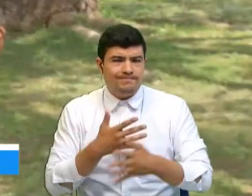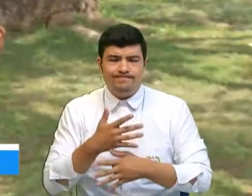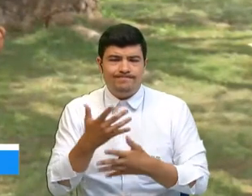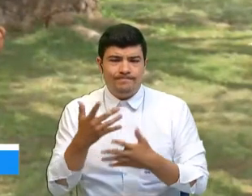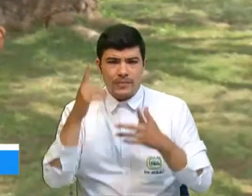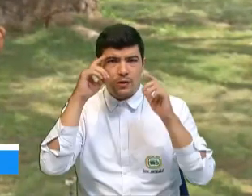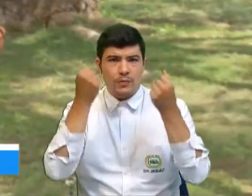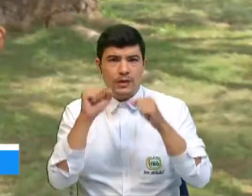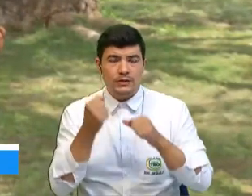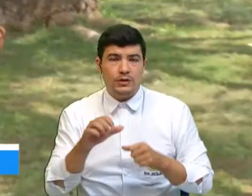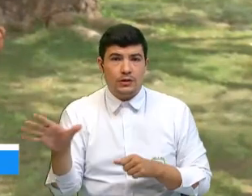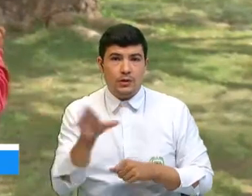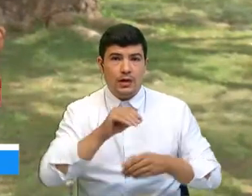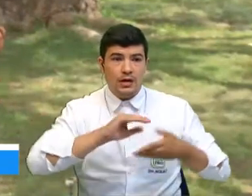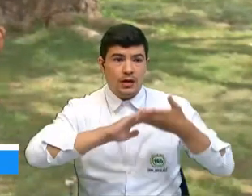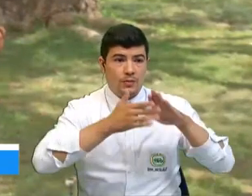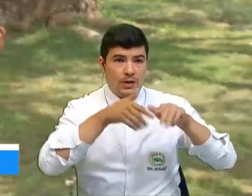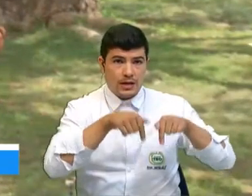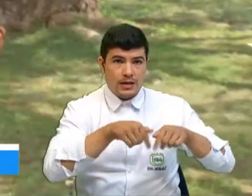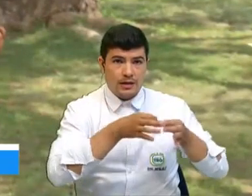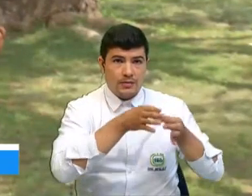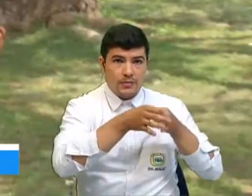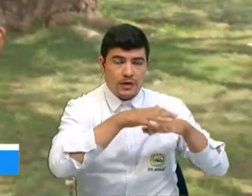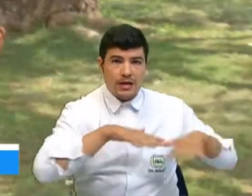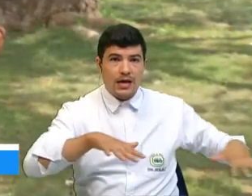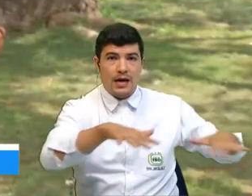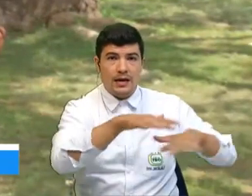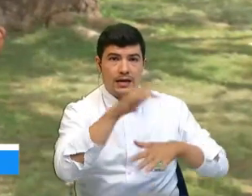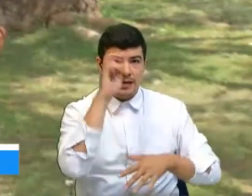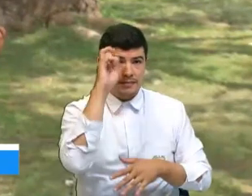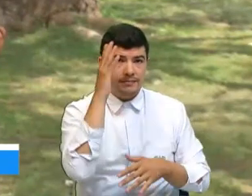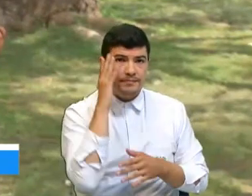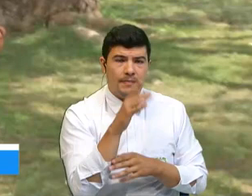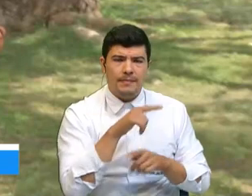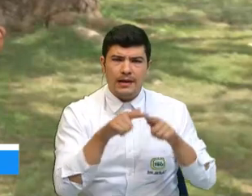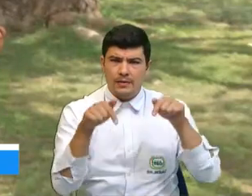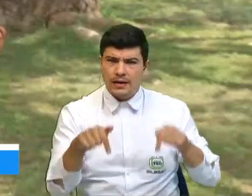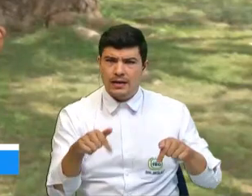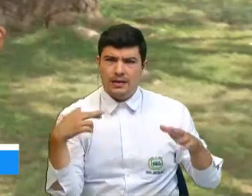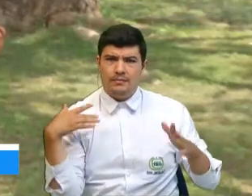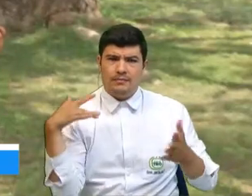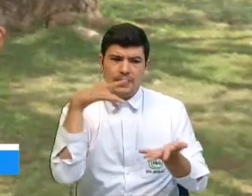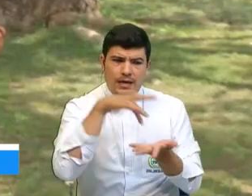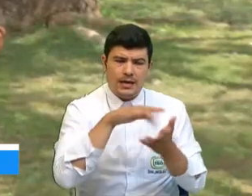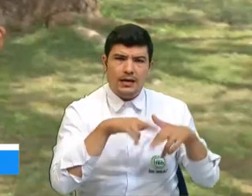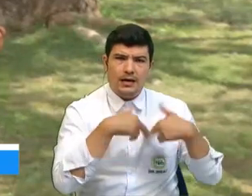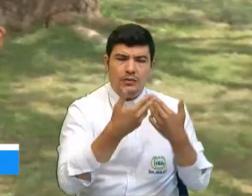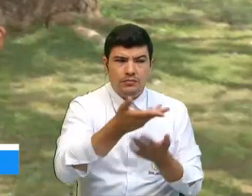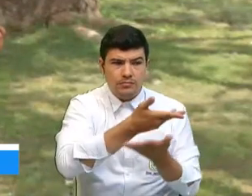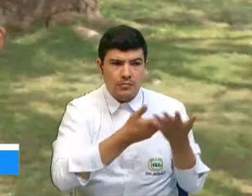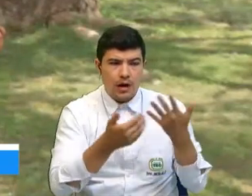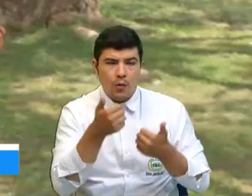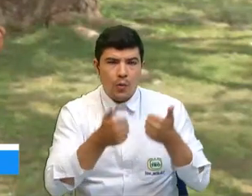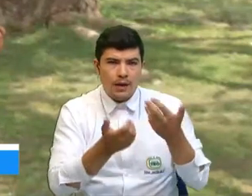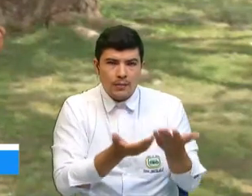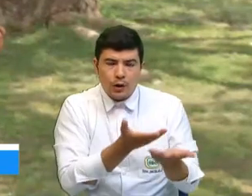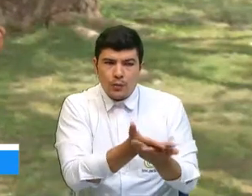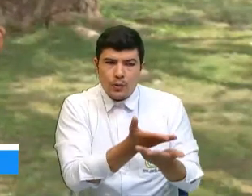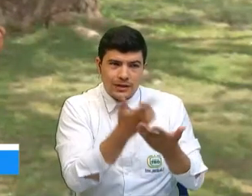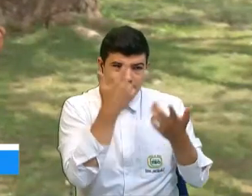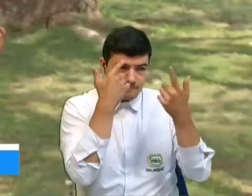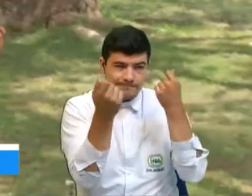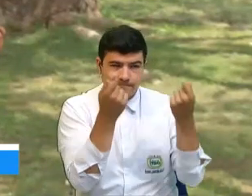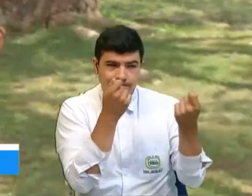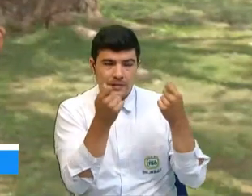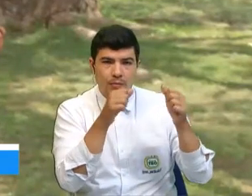las comunidades de estos municipios, de esta importante zona del departamento. Aquí se están trazando la planimetría de qué estrategias de seguridad se